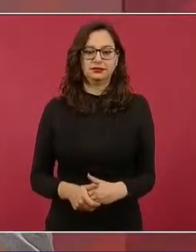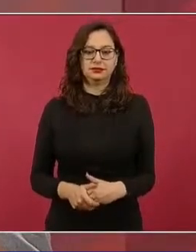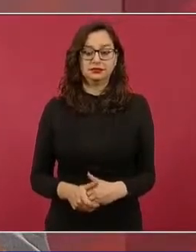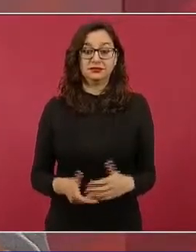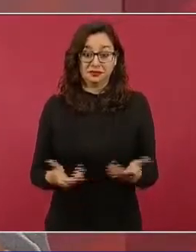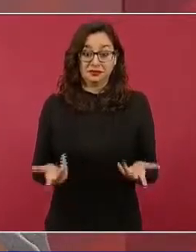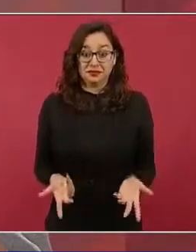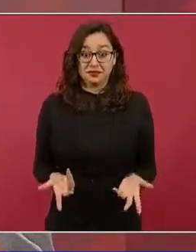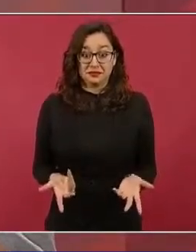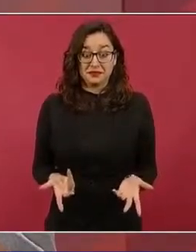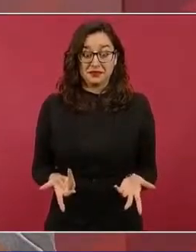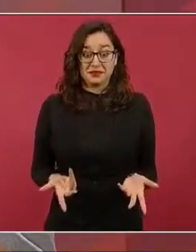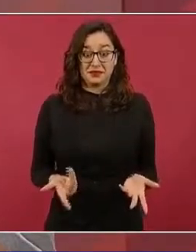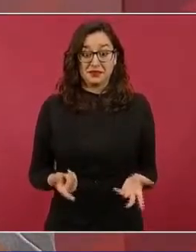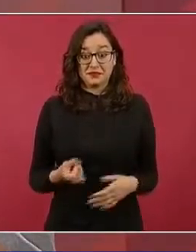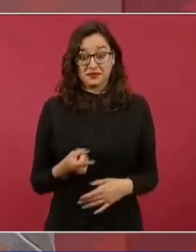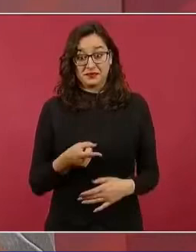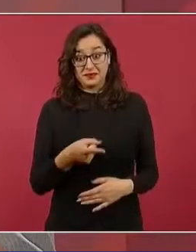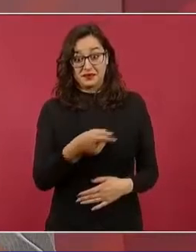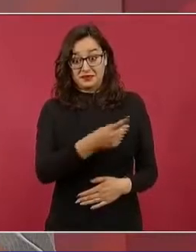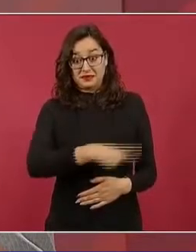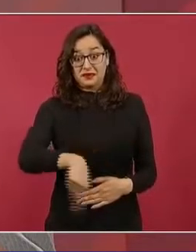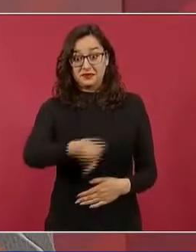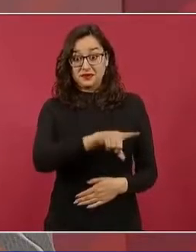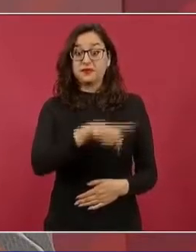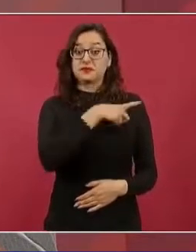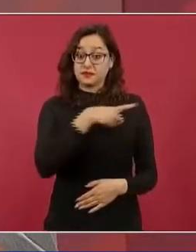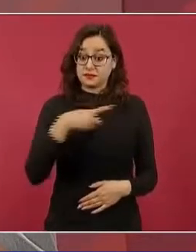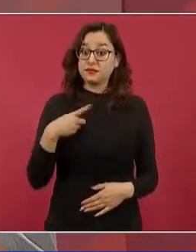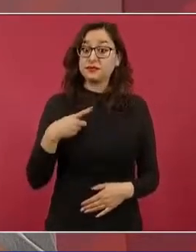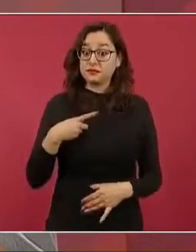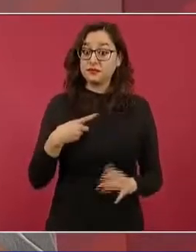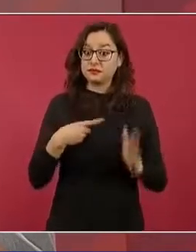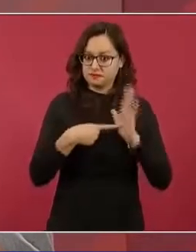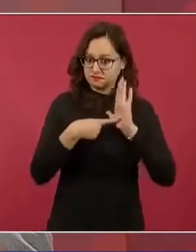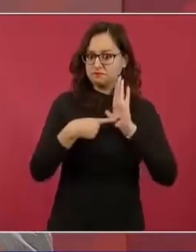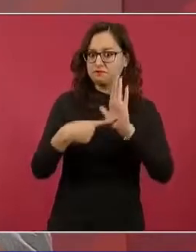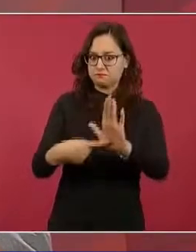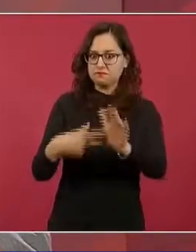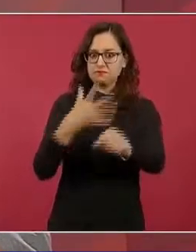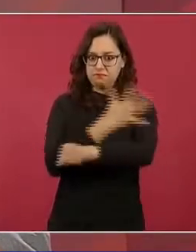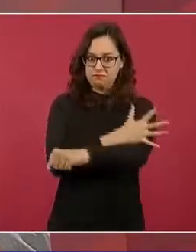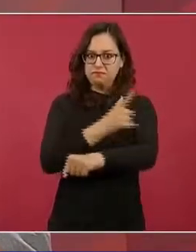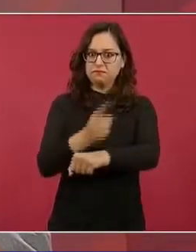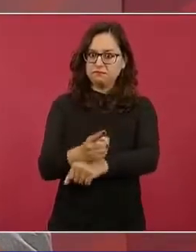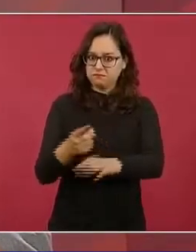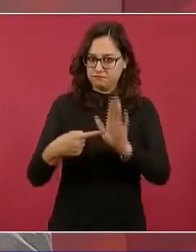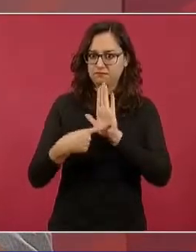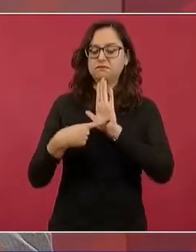Y ellos deberían de dar a conocer cuánto ganan,